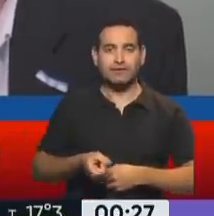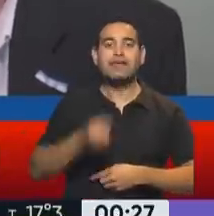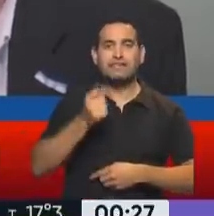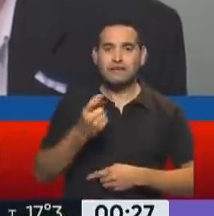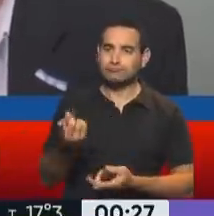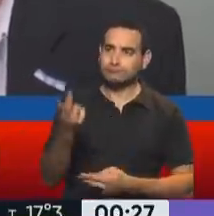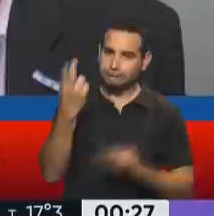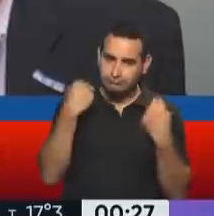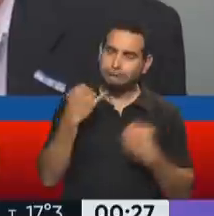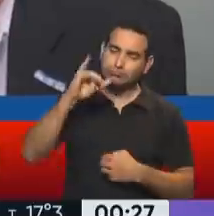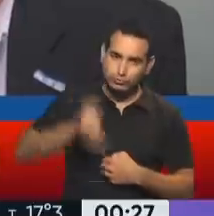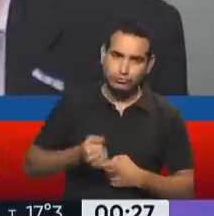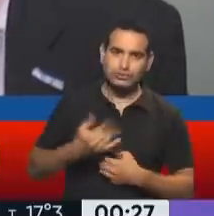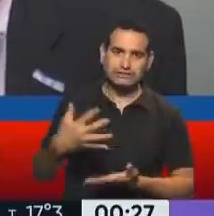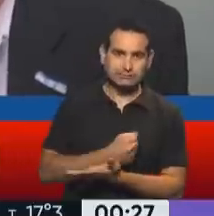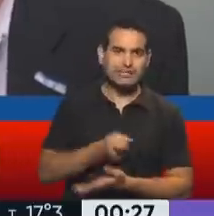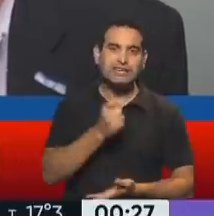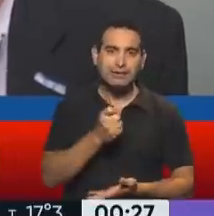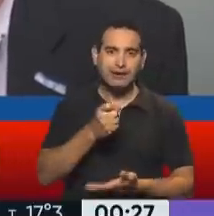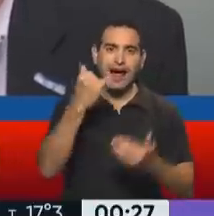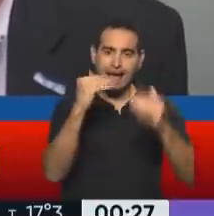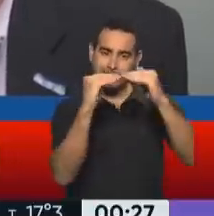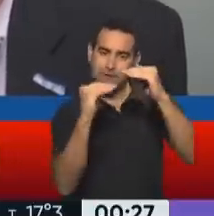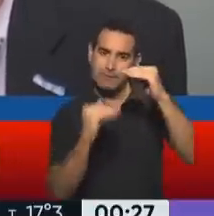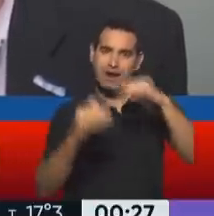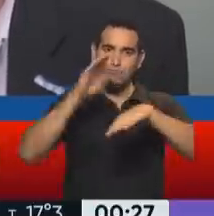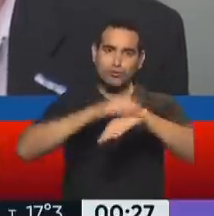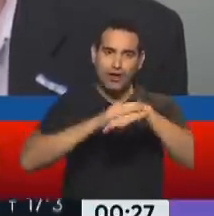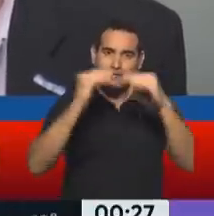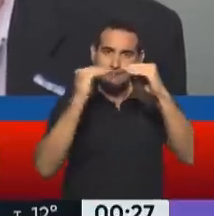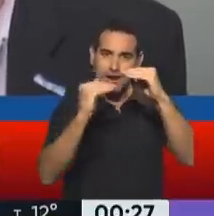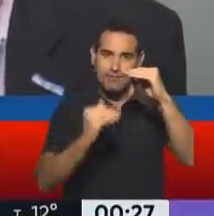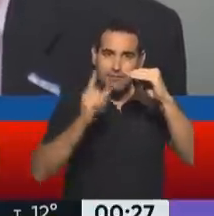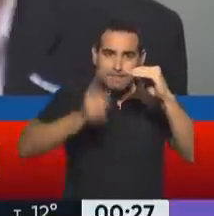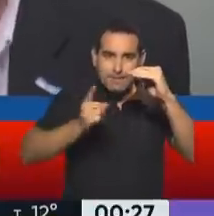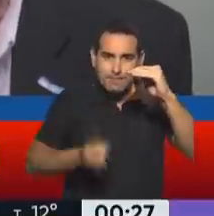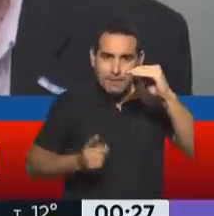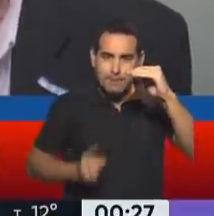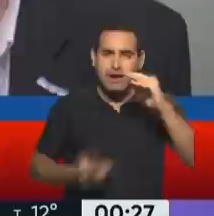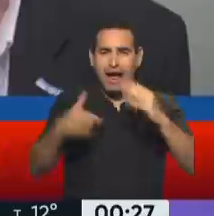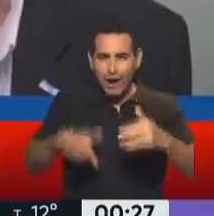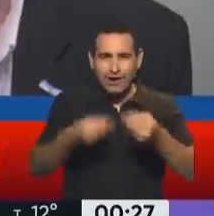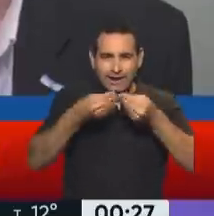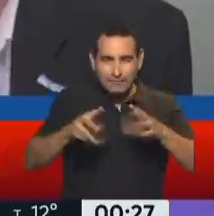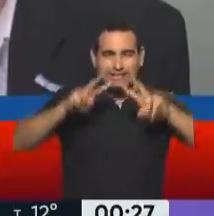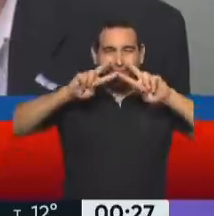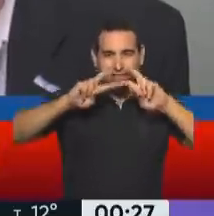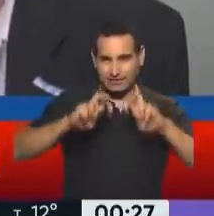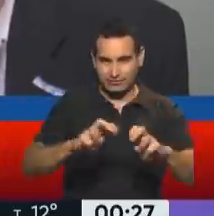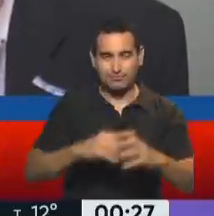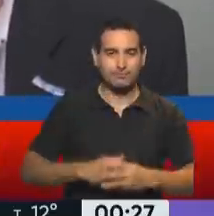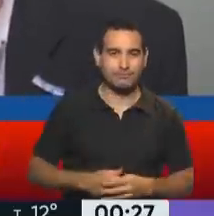la orden y por orden de quién. Hay toda una escala de responsabilidad en una investigación que apenas está